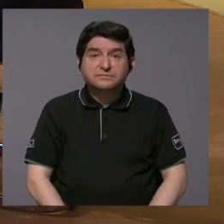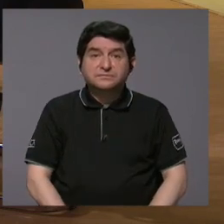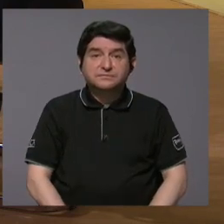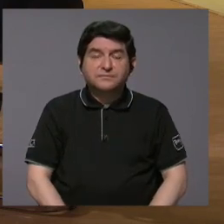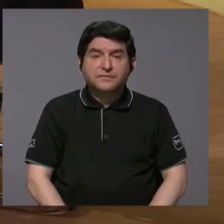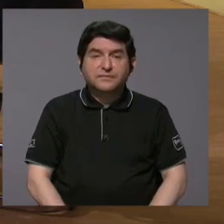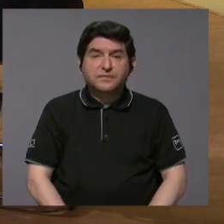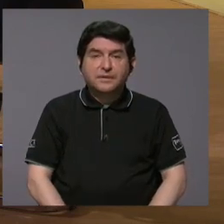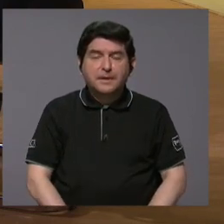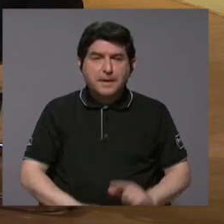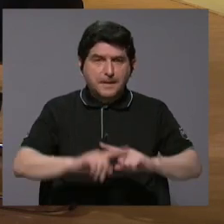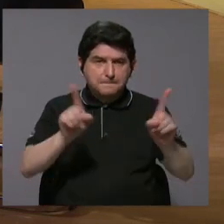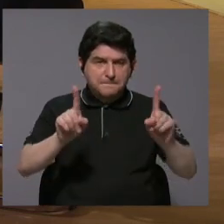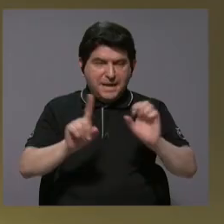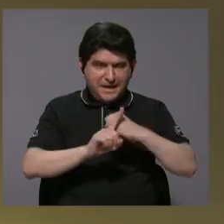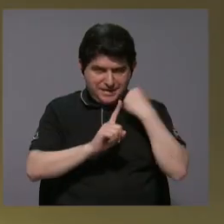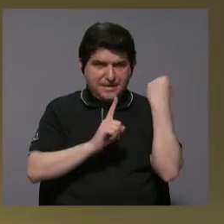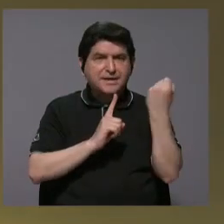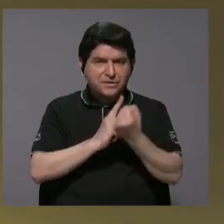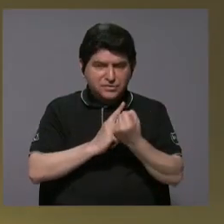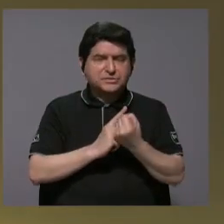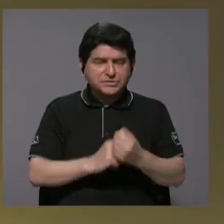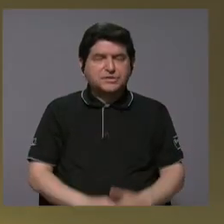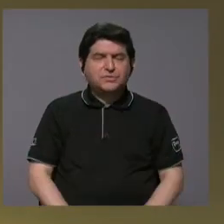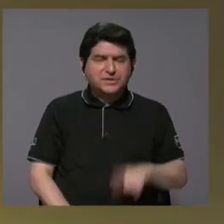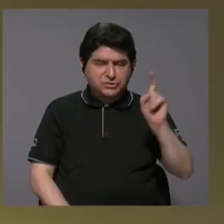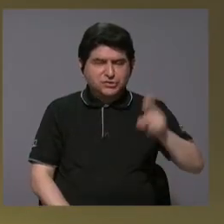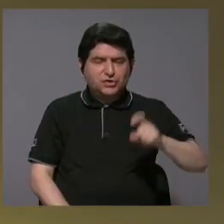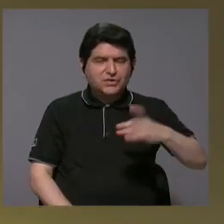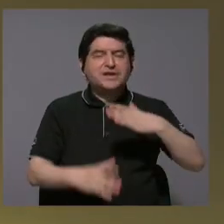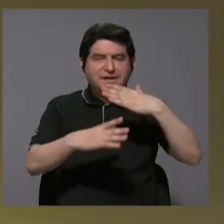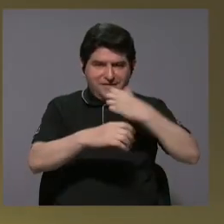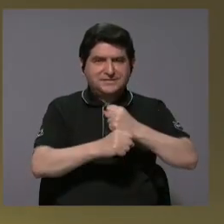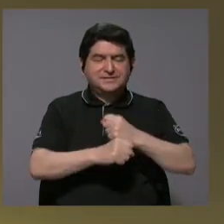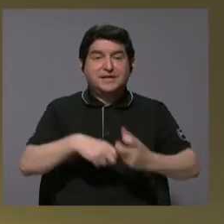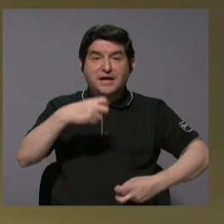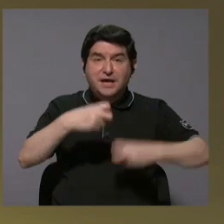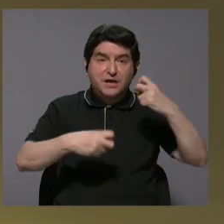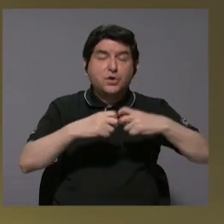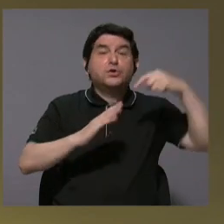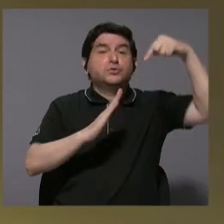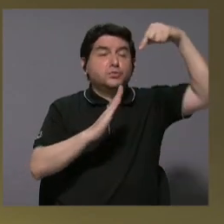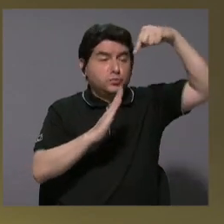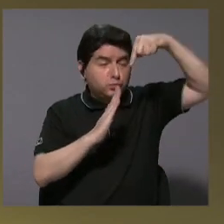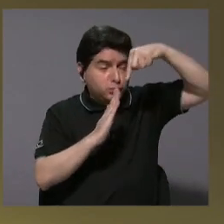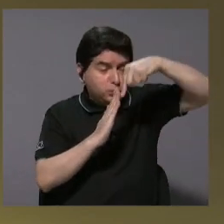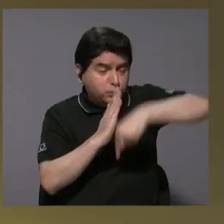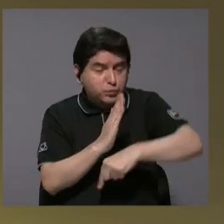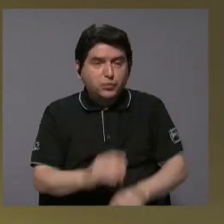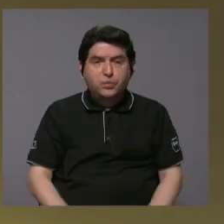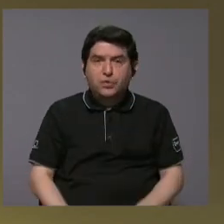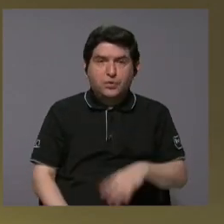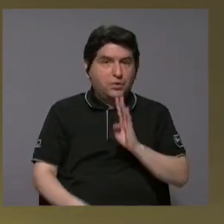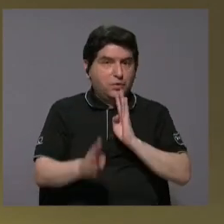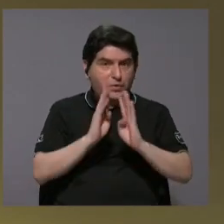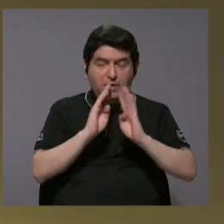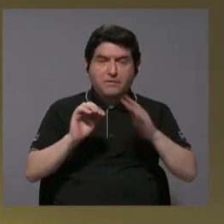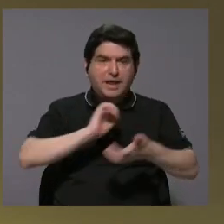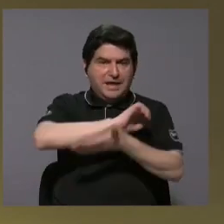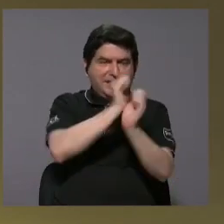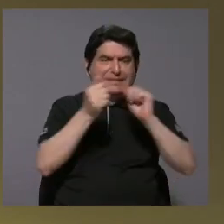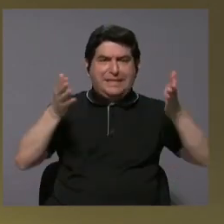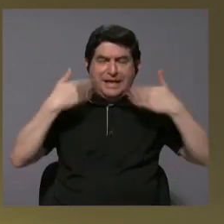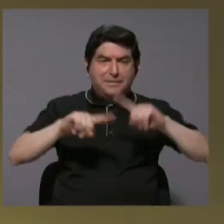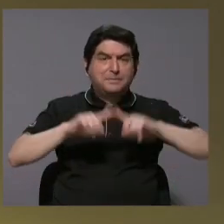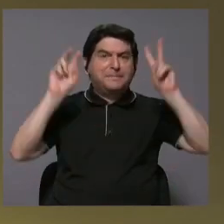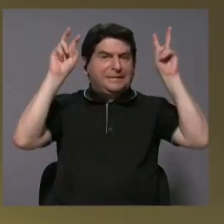Pero hay una cierta convergencia de que algo tenemos que hacer. Por supuesto, los problemas se han agravado. No hemos mencionado cambio climático, pero ese es